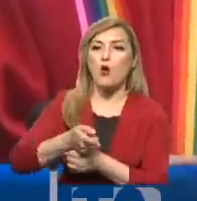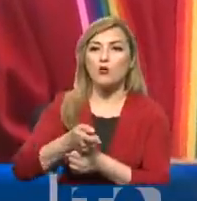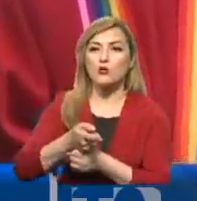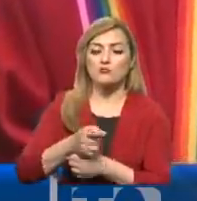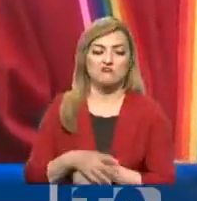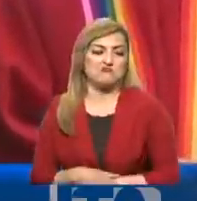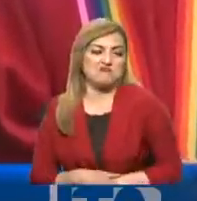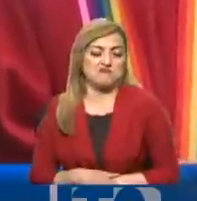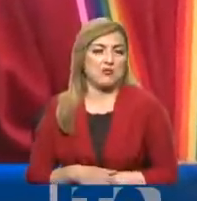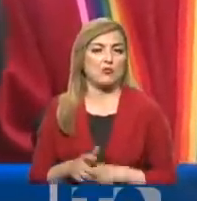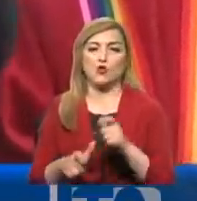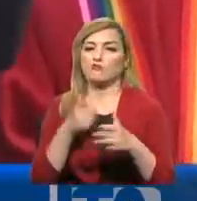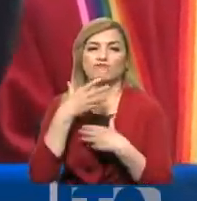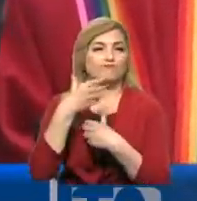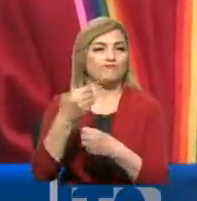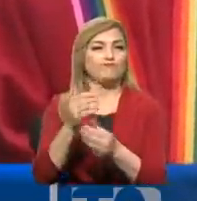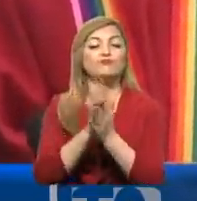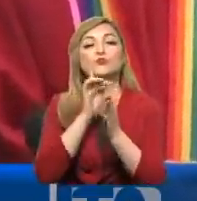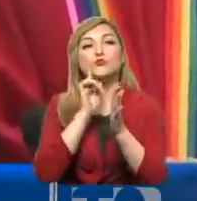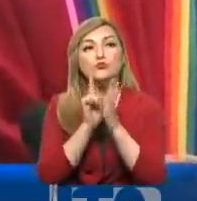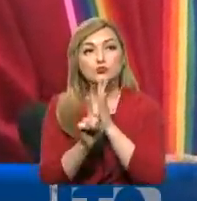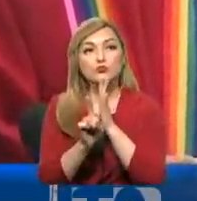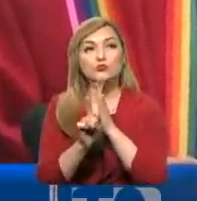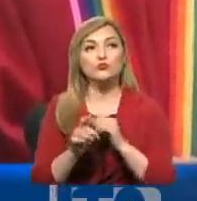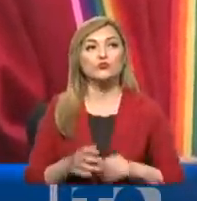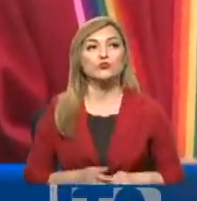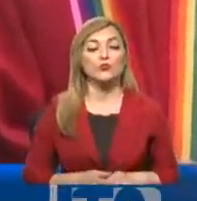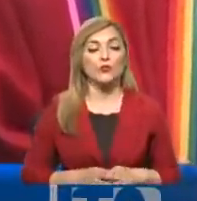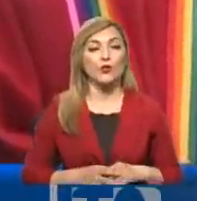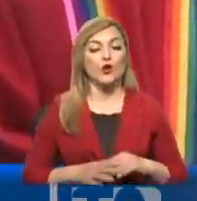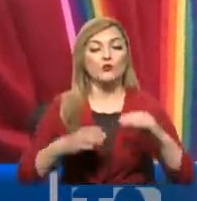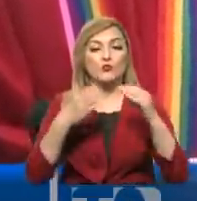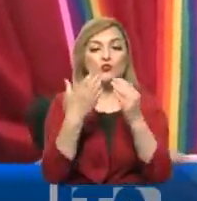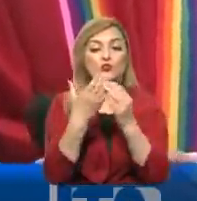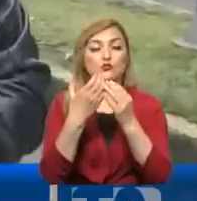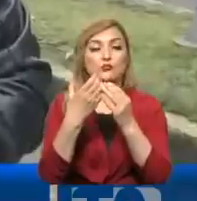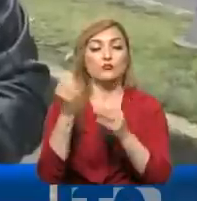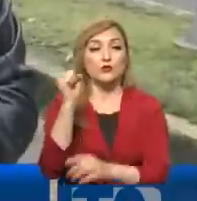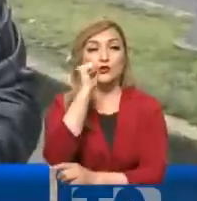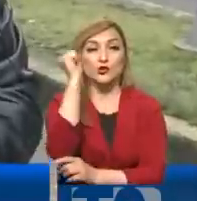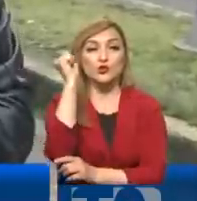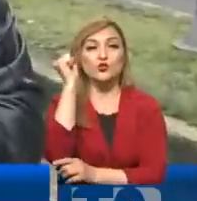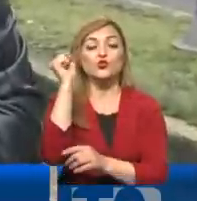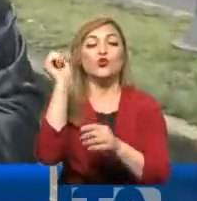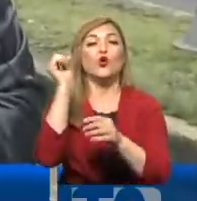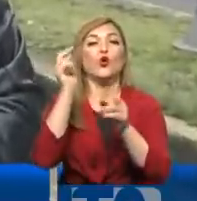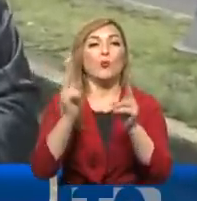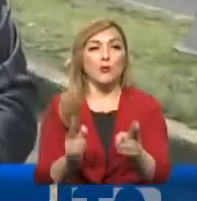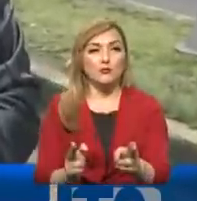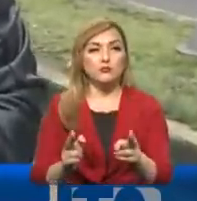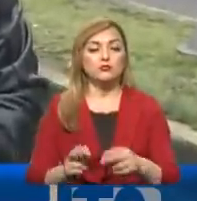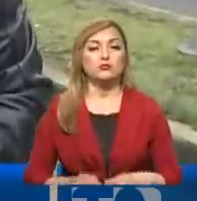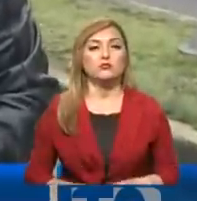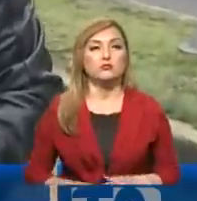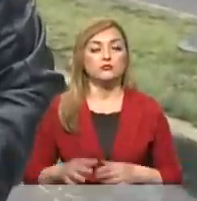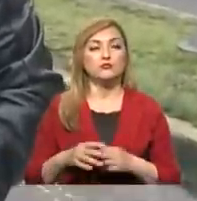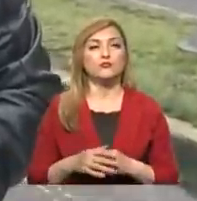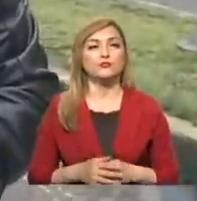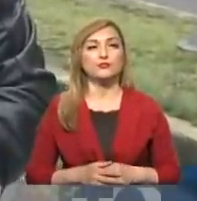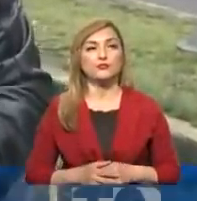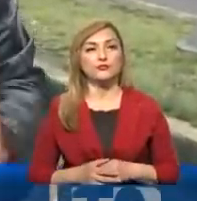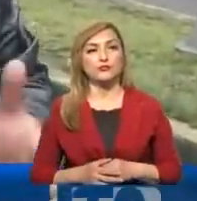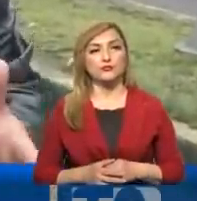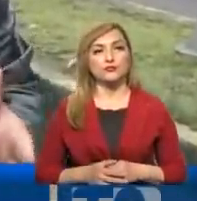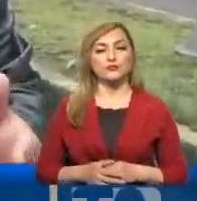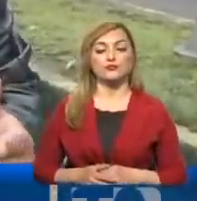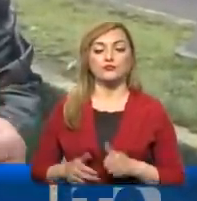a presentar esta denuncia más de la OEA en la CIDH, en Naciones Unidas. Así las cosas, el candidato presidencial por